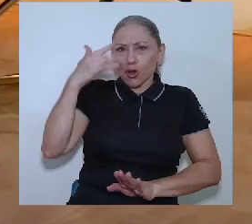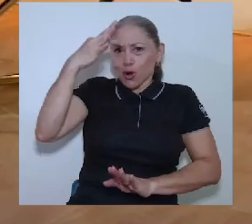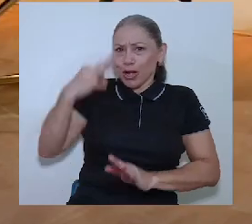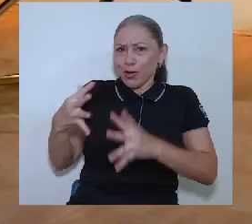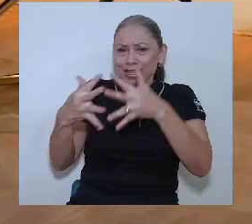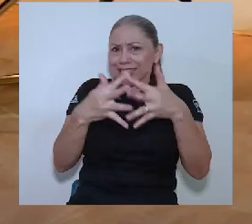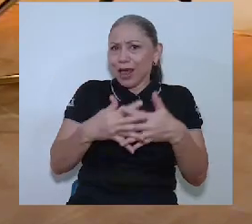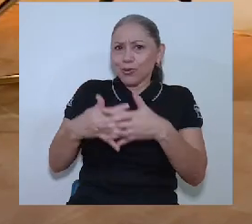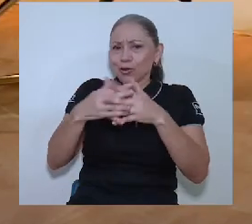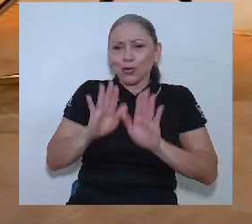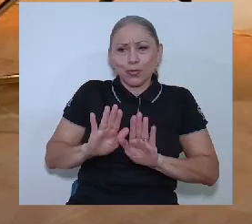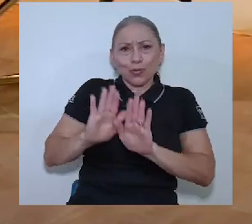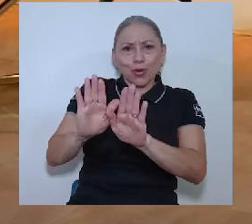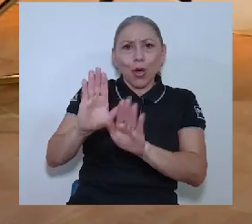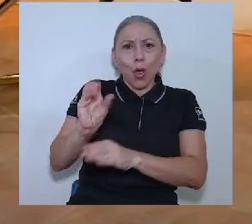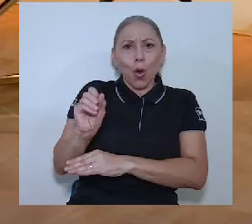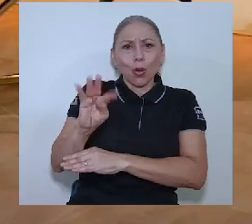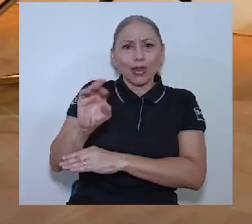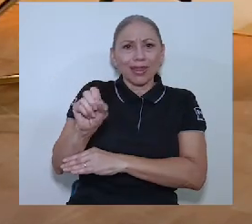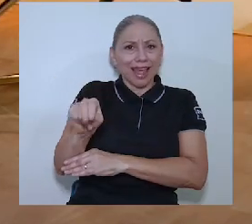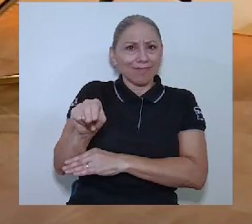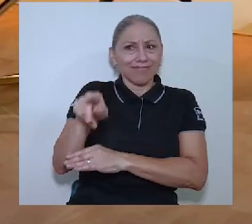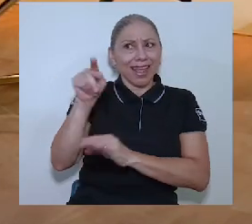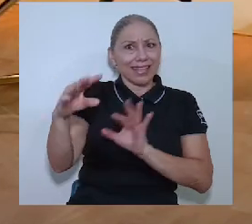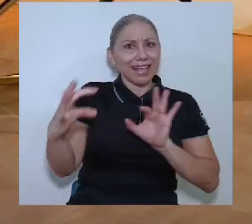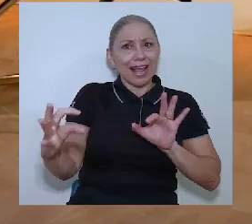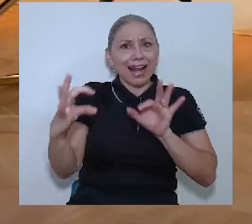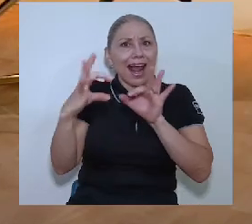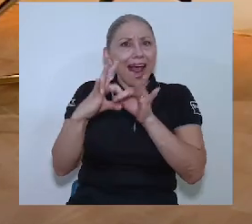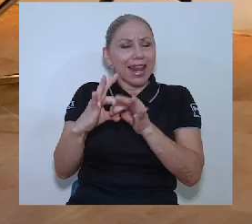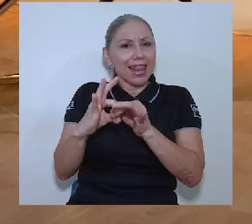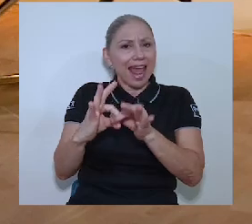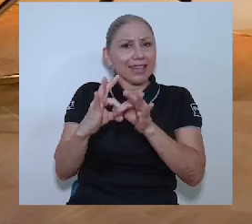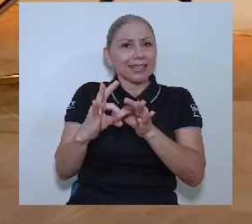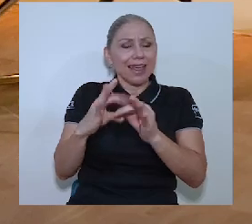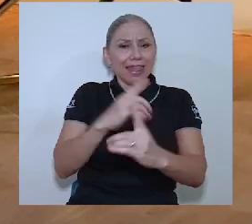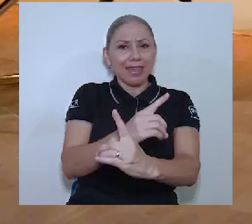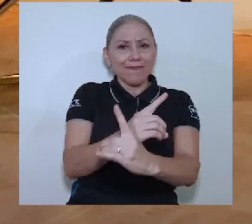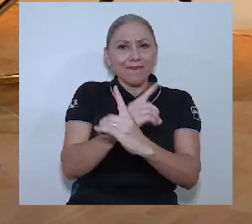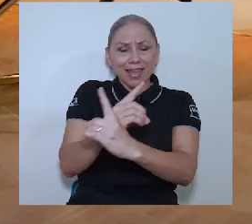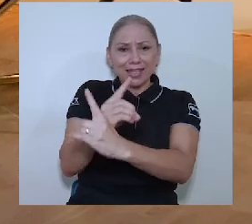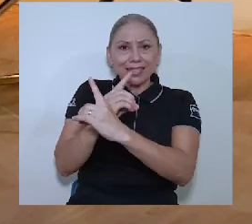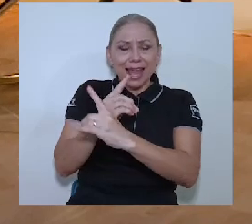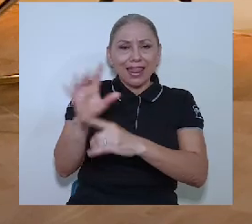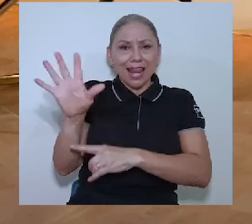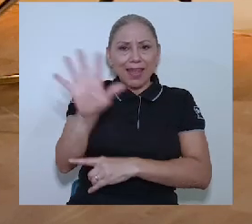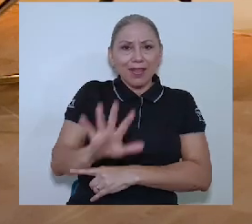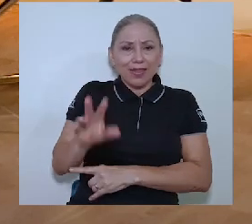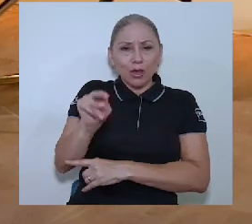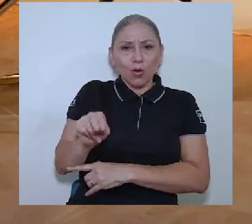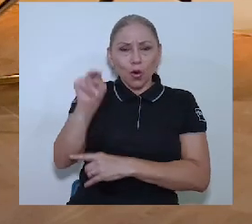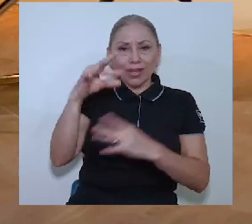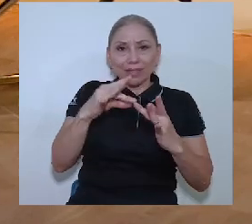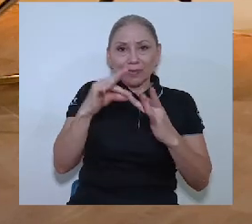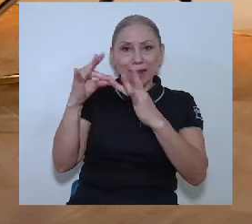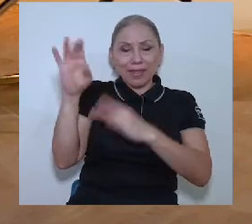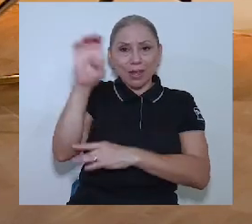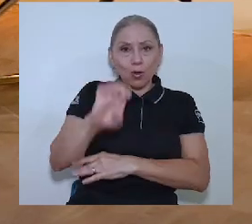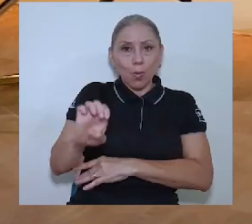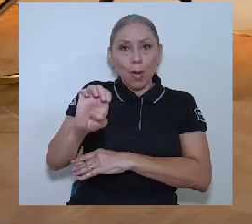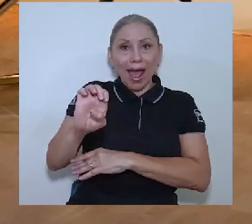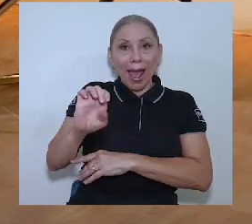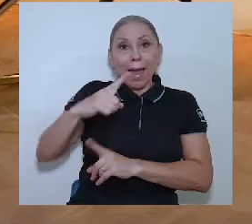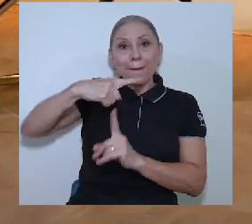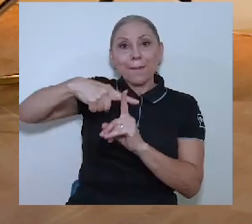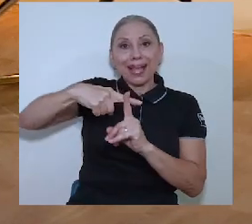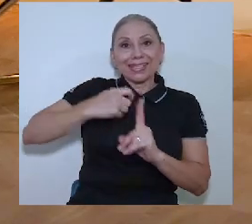creo que Estados Unidos vaya a abandonar la OTAN, que es la gran alianza de defensa del Atlántico Norte, sobre todo en Europa, más